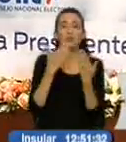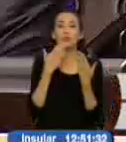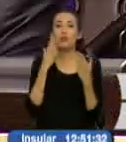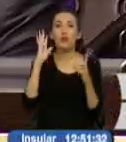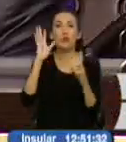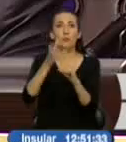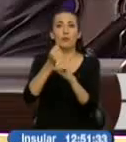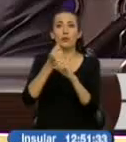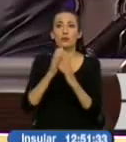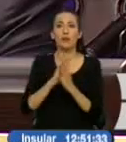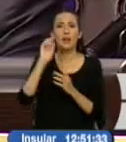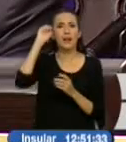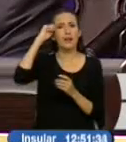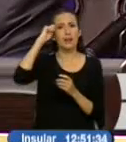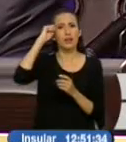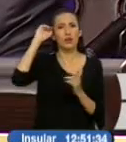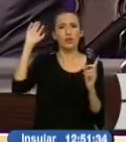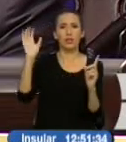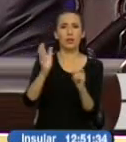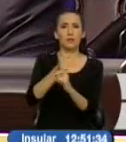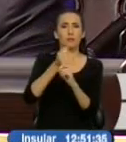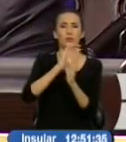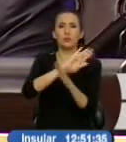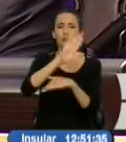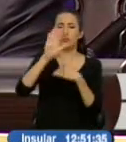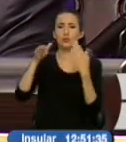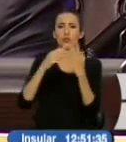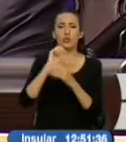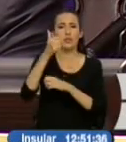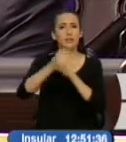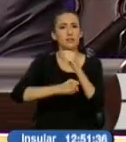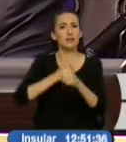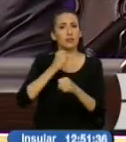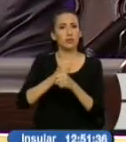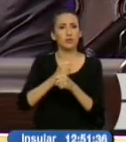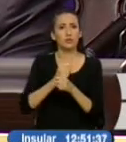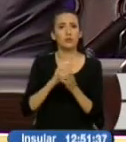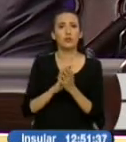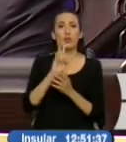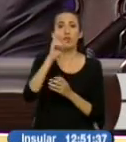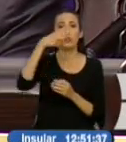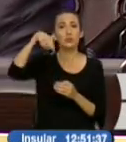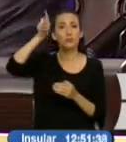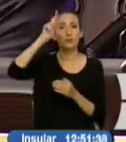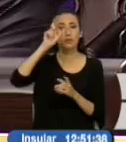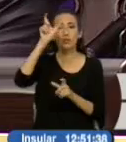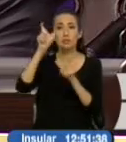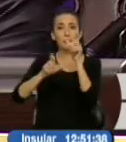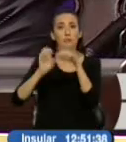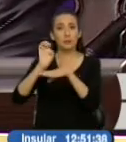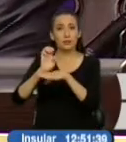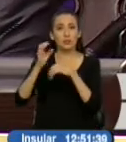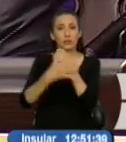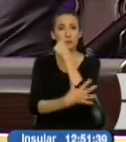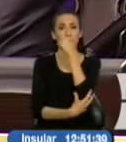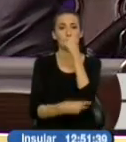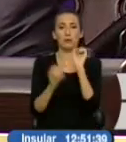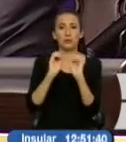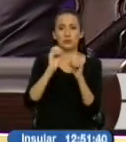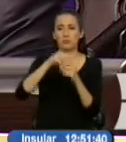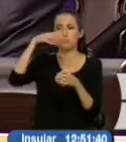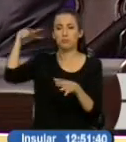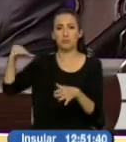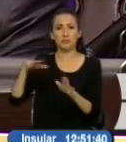década. Recordemos que en esta década salieron de la pobreza 2 millones de ecuatorianos. En esta década